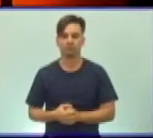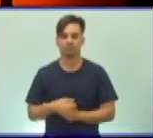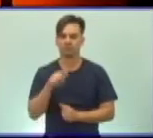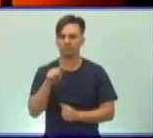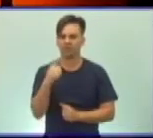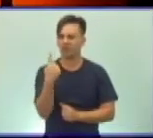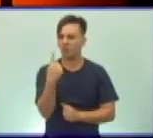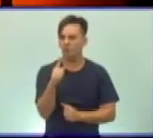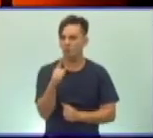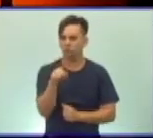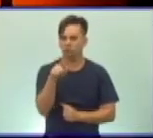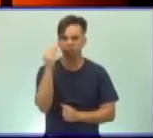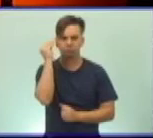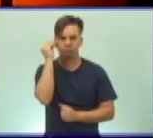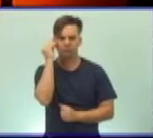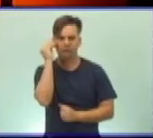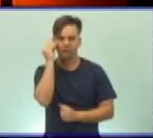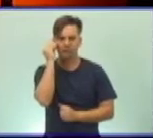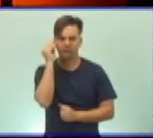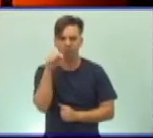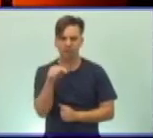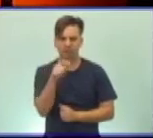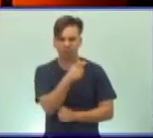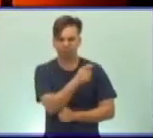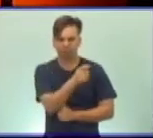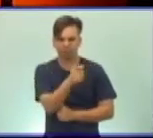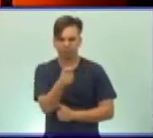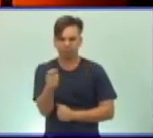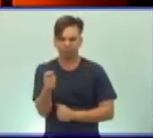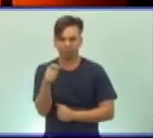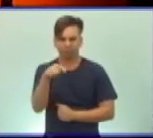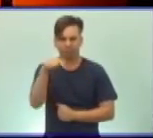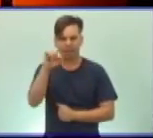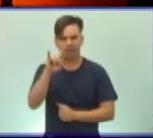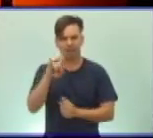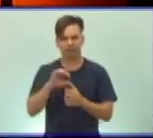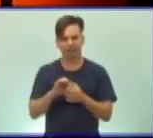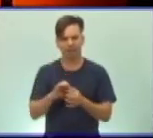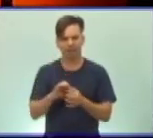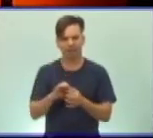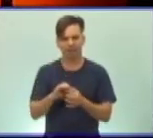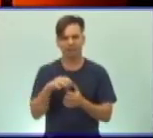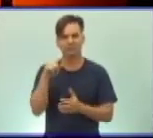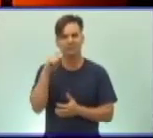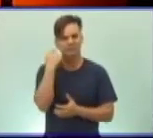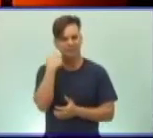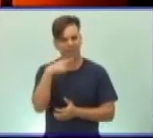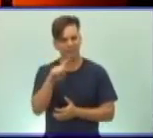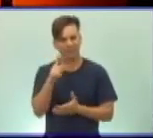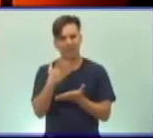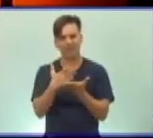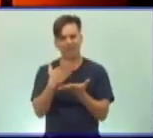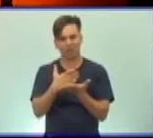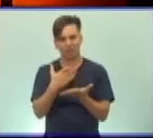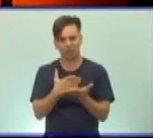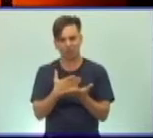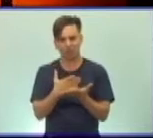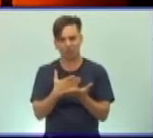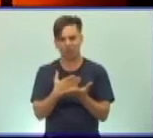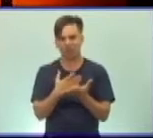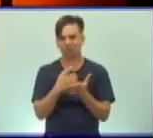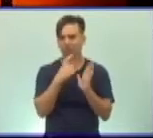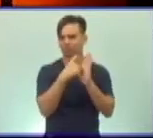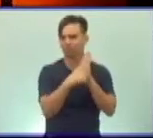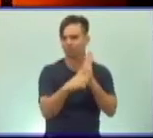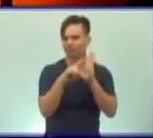que has aprendido en este curso, en este grado. También estudiaste en la unidad 3